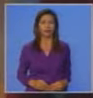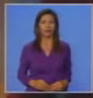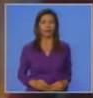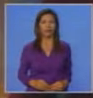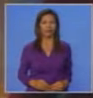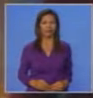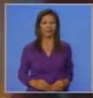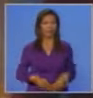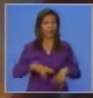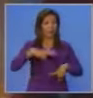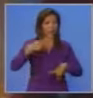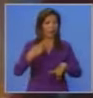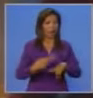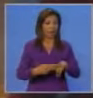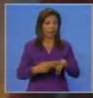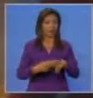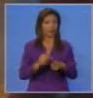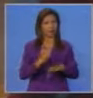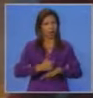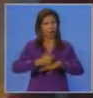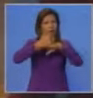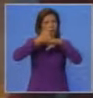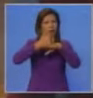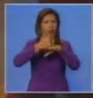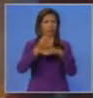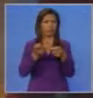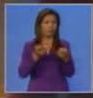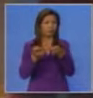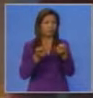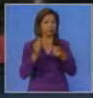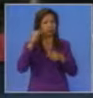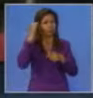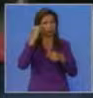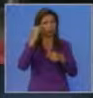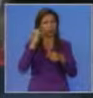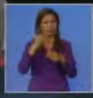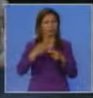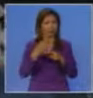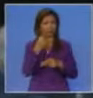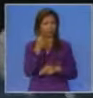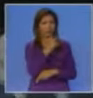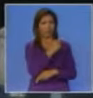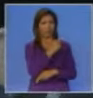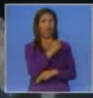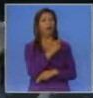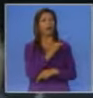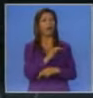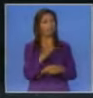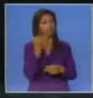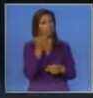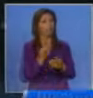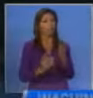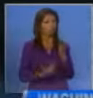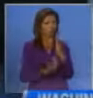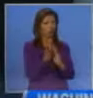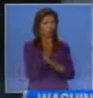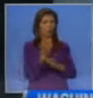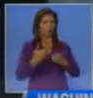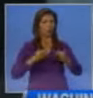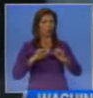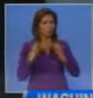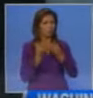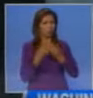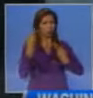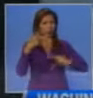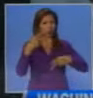Y el ex fiscal general del estado, Washington Pesantes, presentó su movimiento político Unión Ecuatoriana, Listas